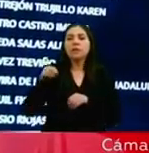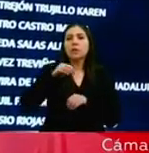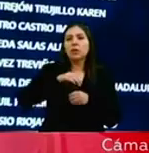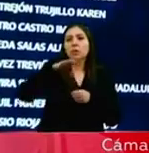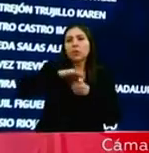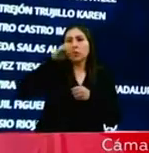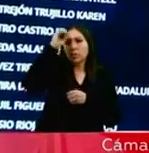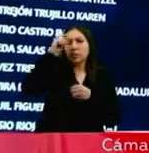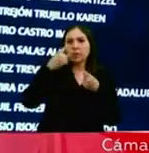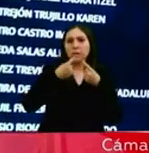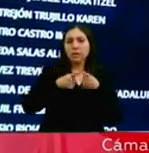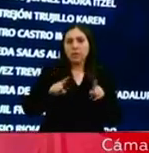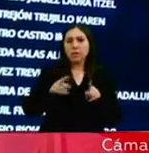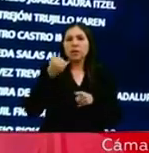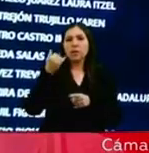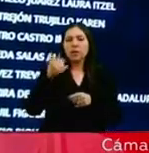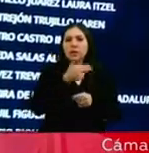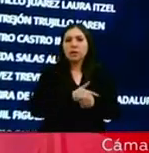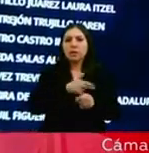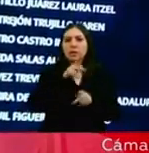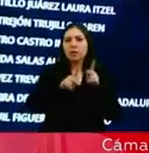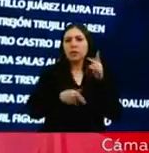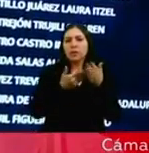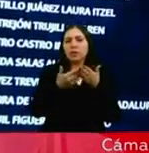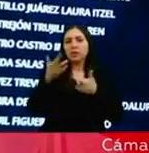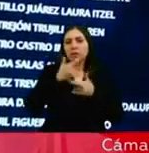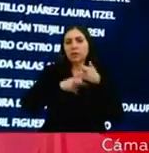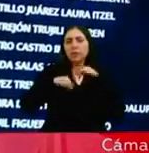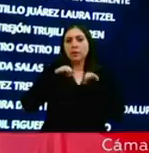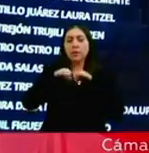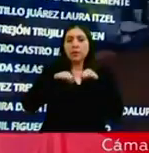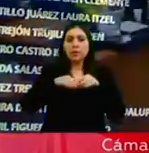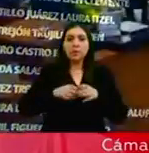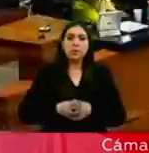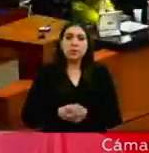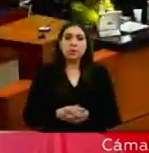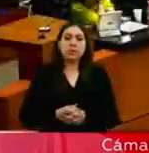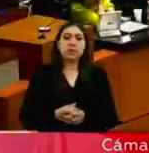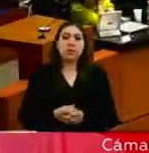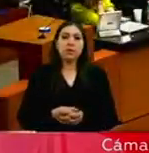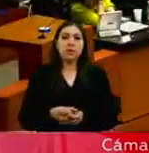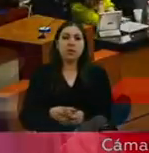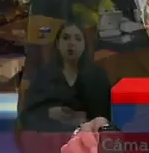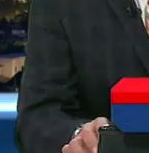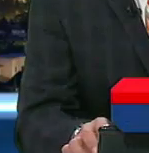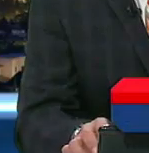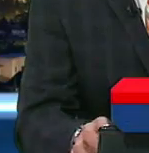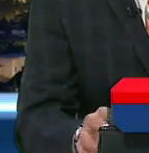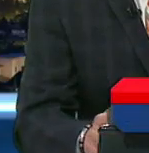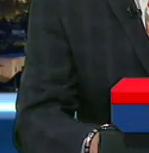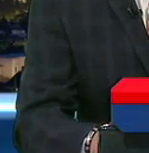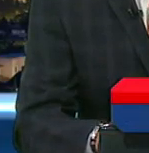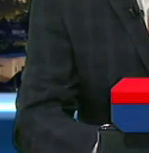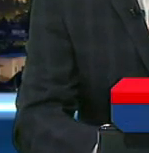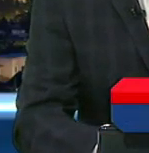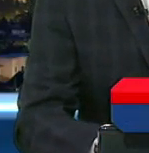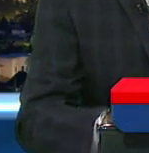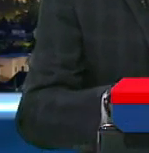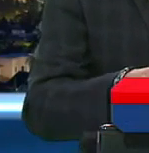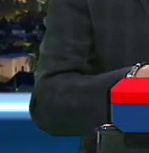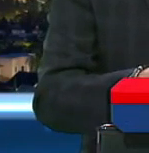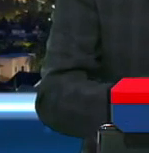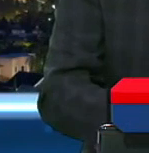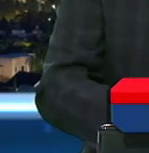amplia mayoría morena y sus aliados pero en esta oportunidad hay división al interior de